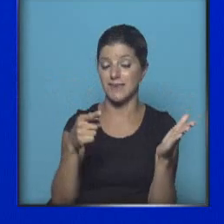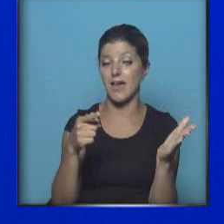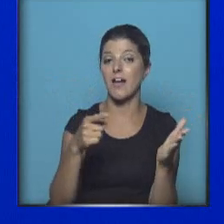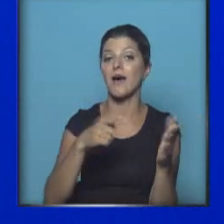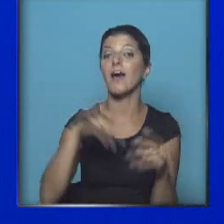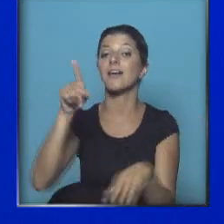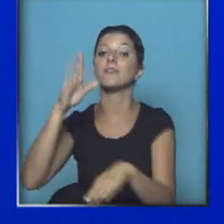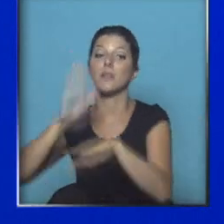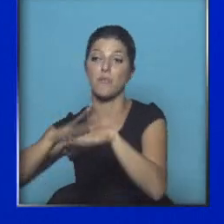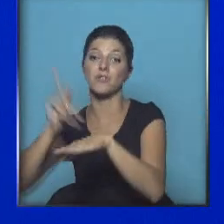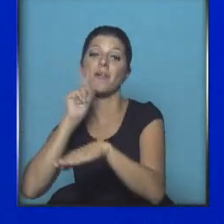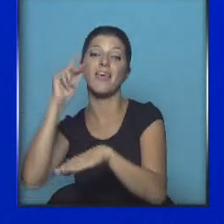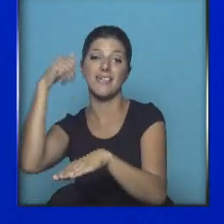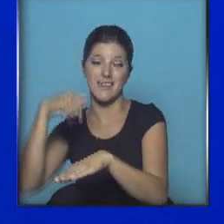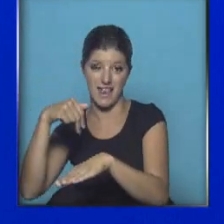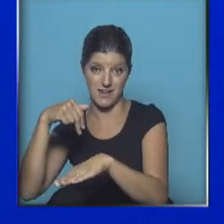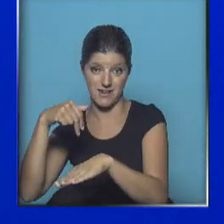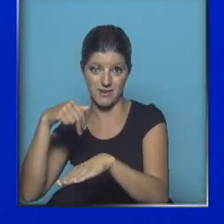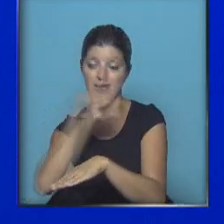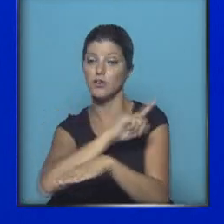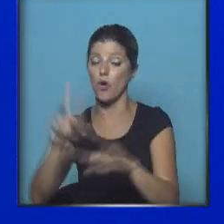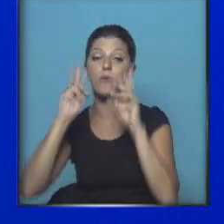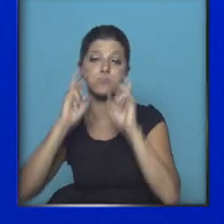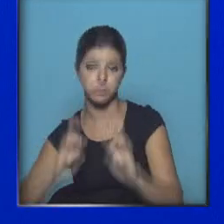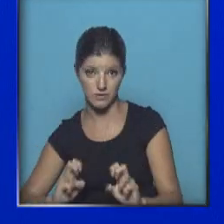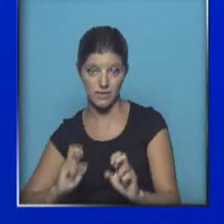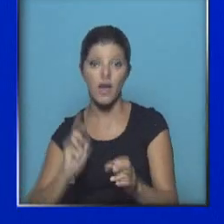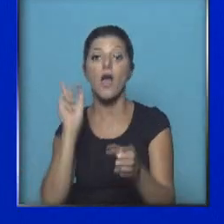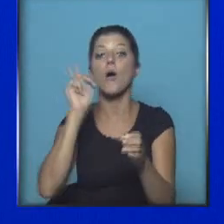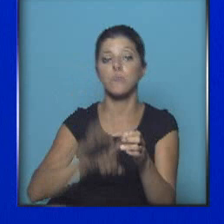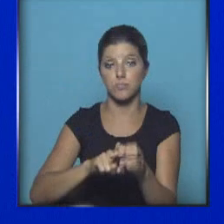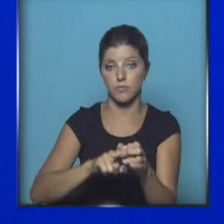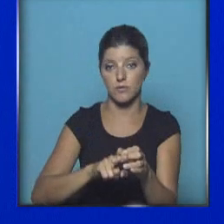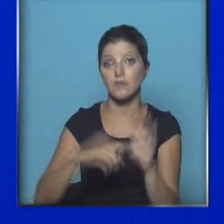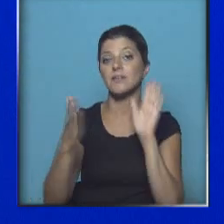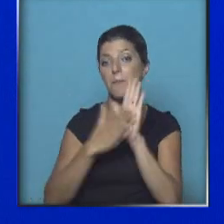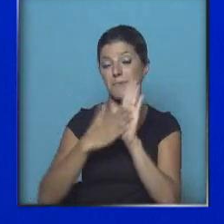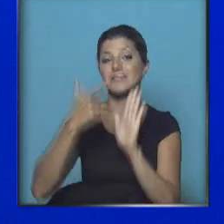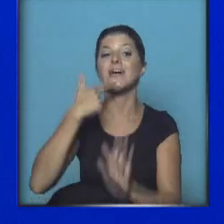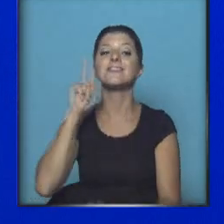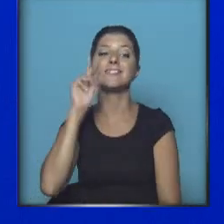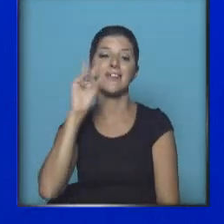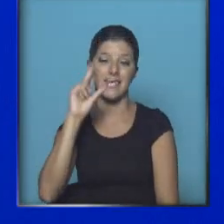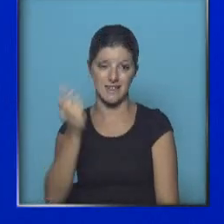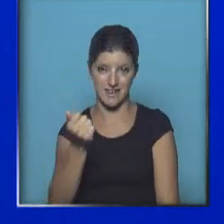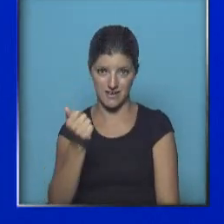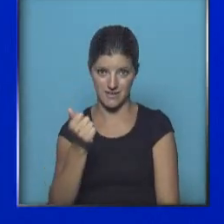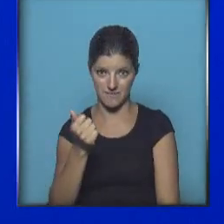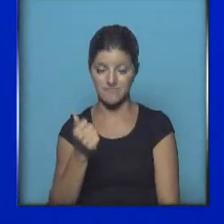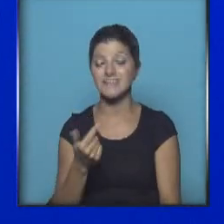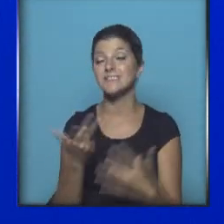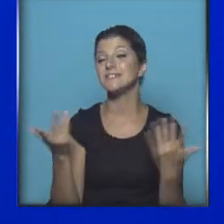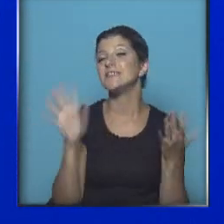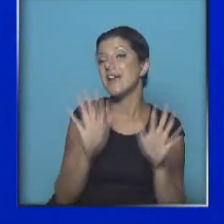a Irán y no investigar ni la conexión local ni la pista siria. Y ahí,